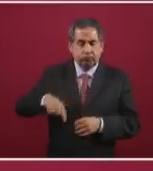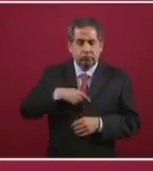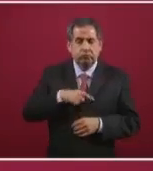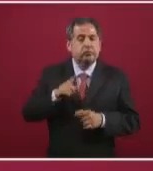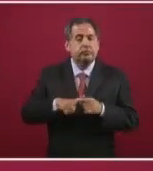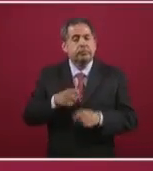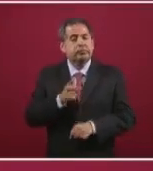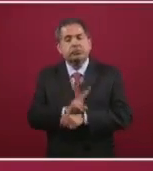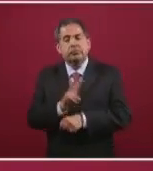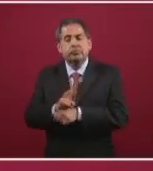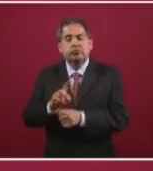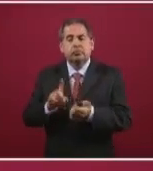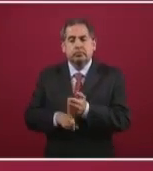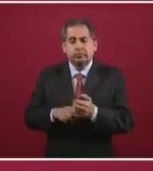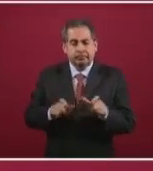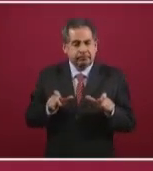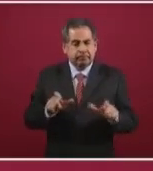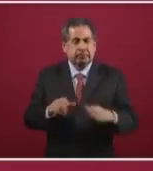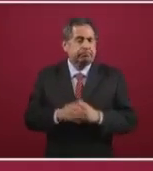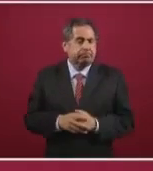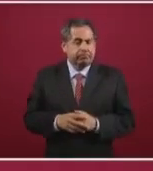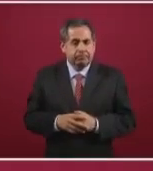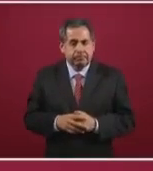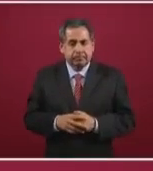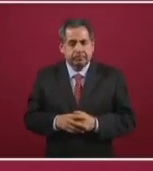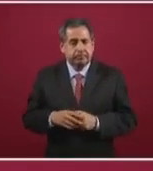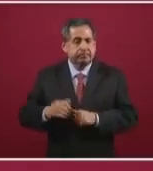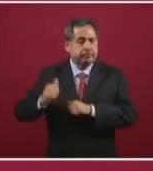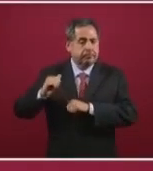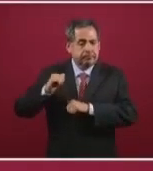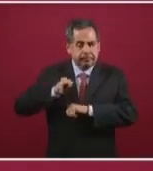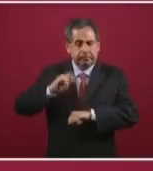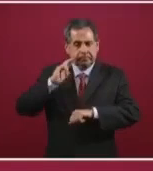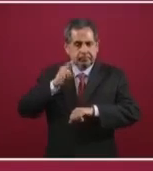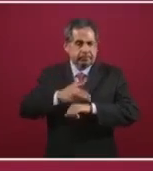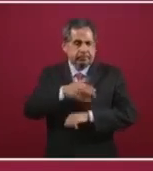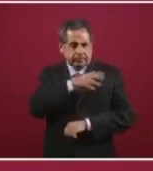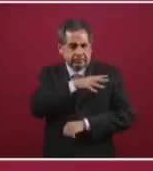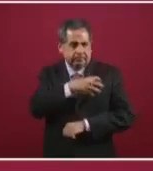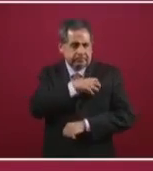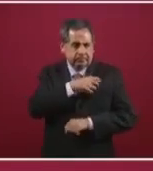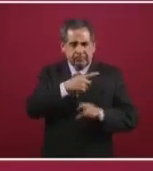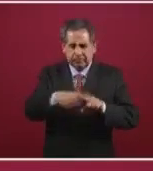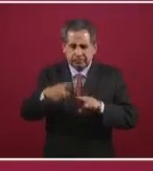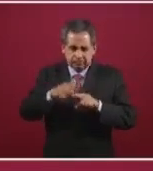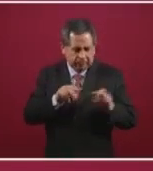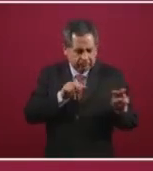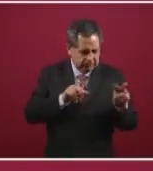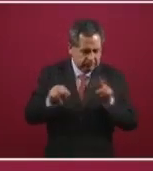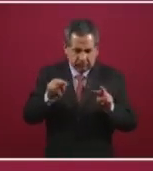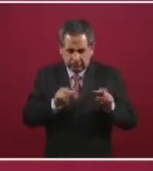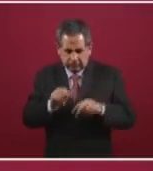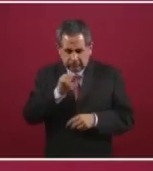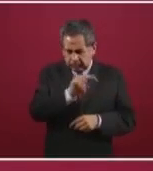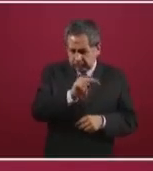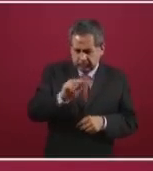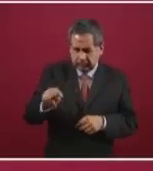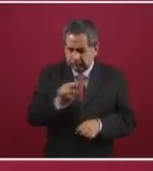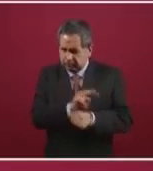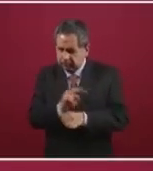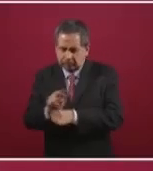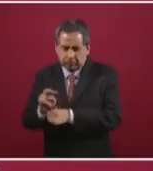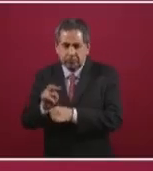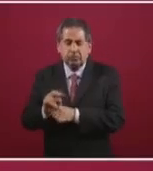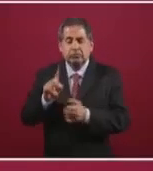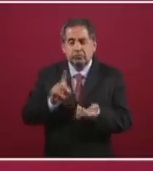la supervisión constante. Los mandos, entendemos que es parte de nuestra función estar viendo siempre,